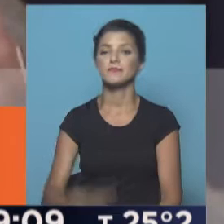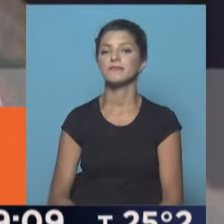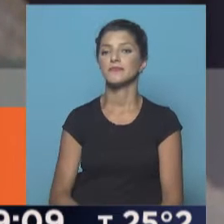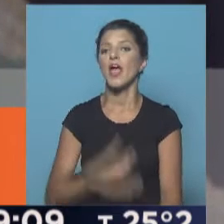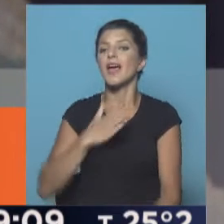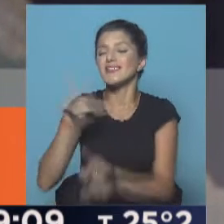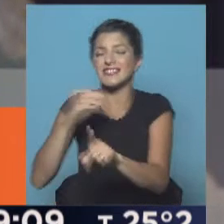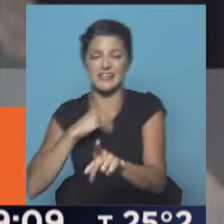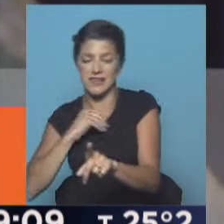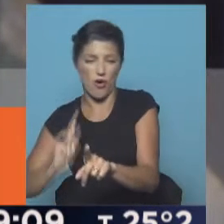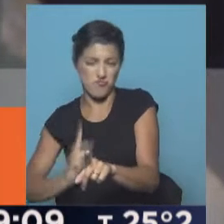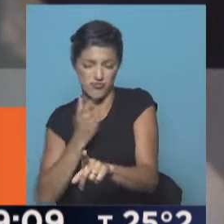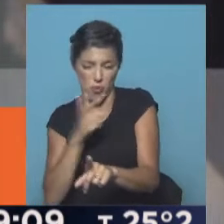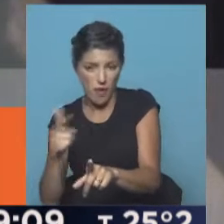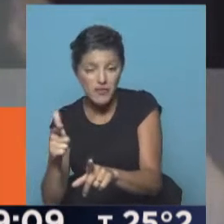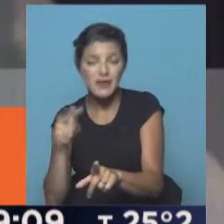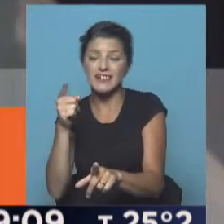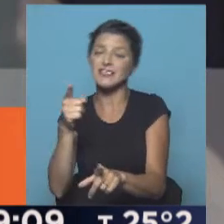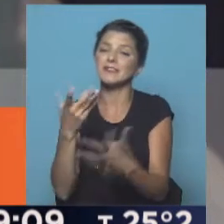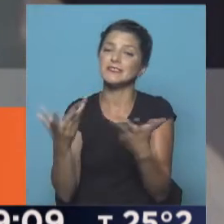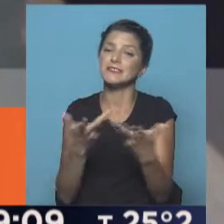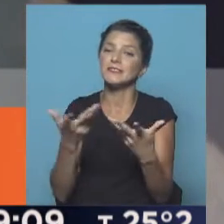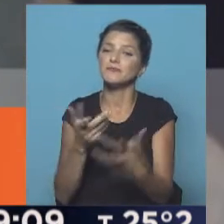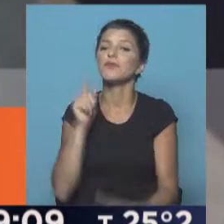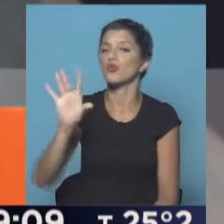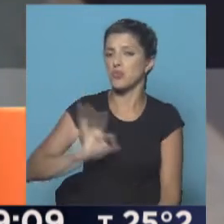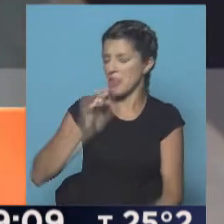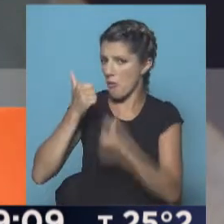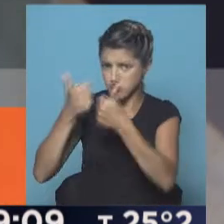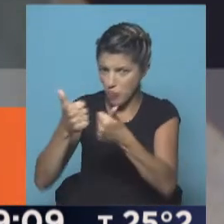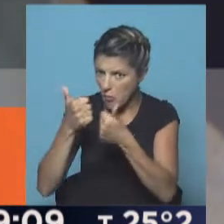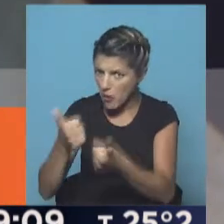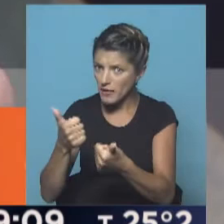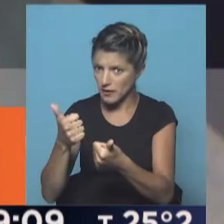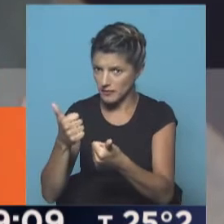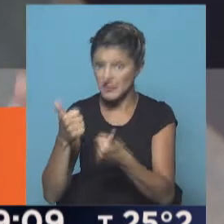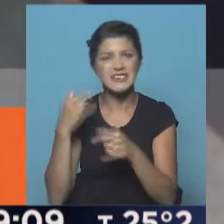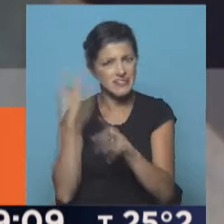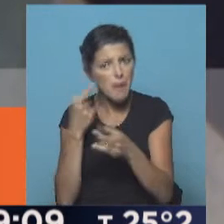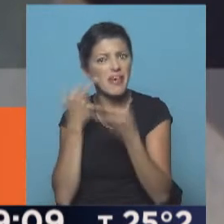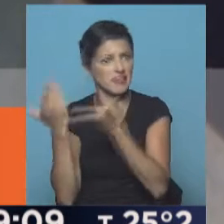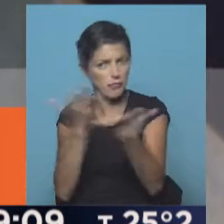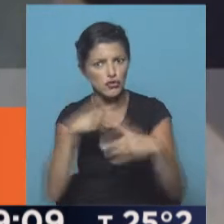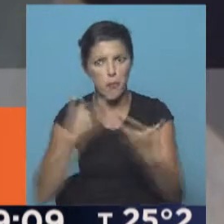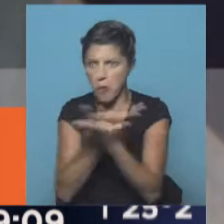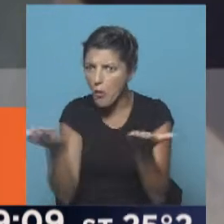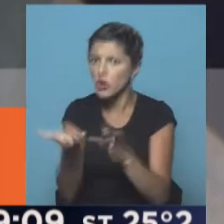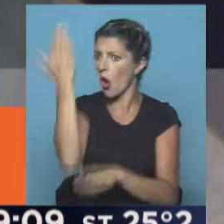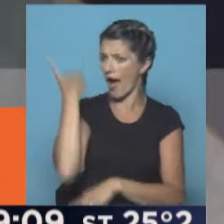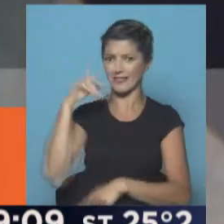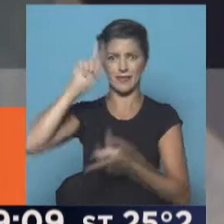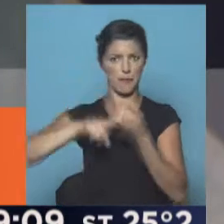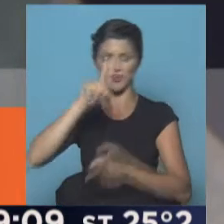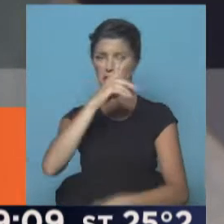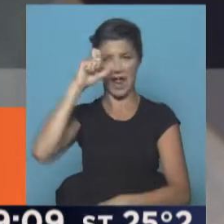orgullosa de ella. Ha tenido una vida extraordinaria en servicio público, fue una gran primera dama, fue